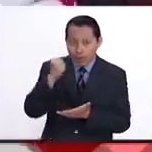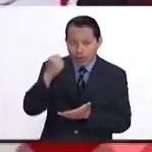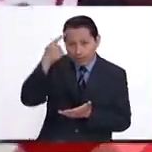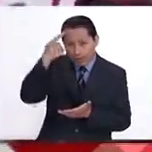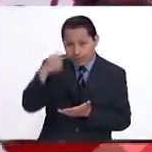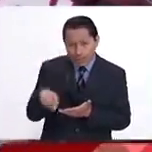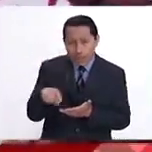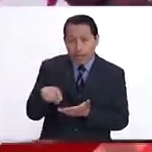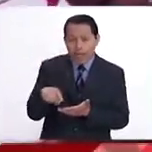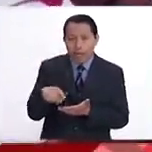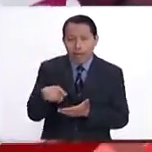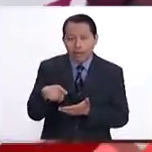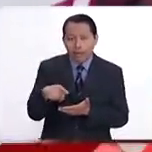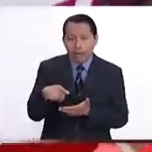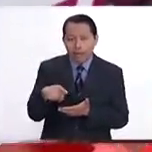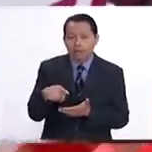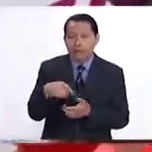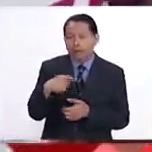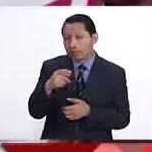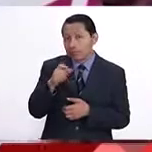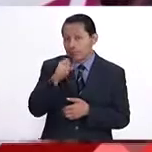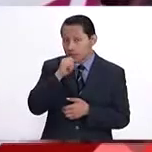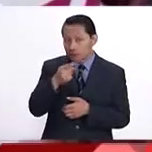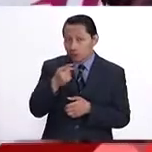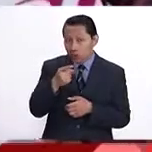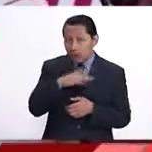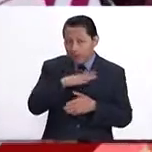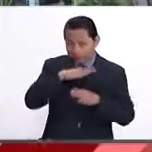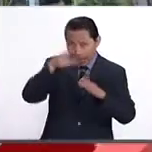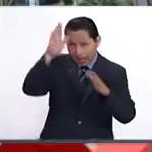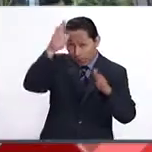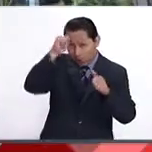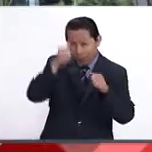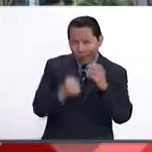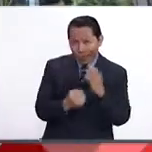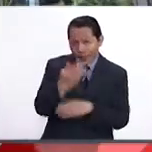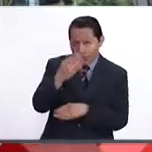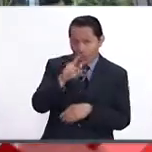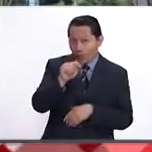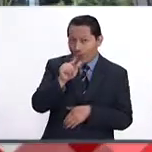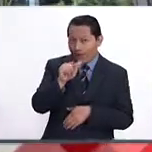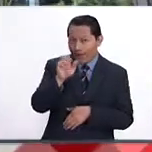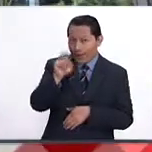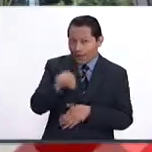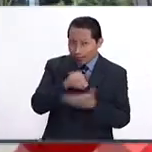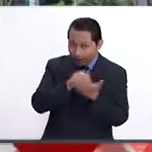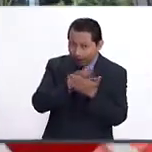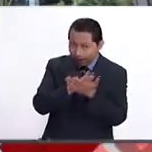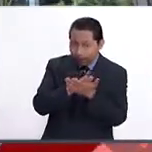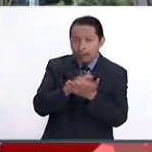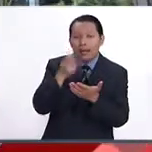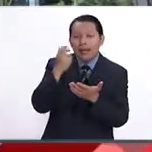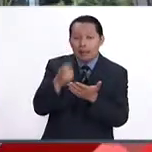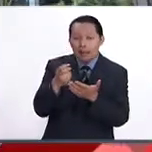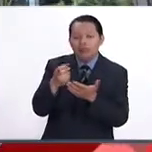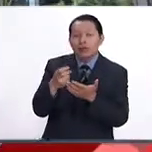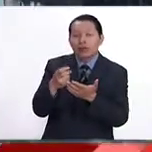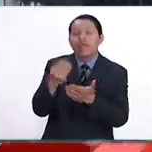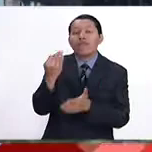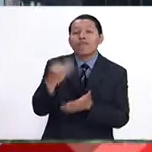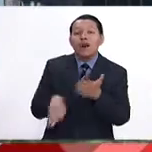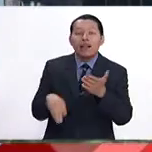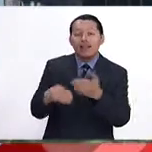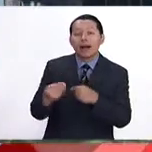lo que se acuerde en el Tratado de Libre Comercio todavía sea aprobado